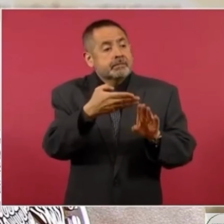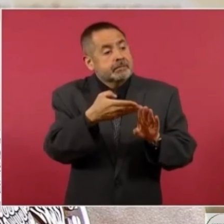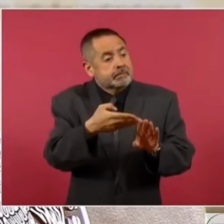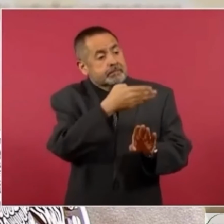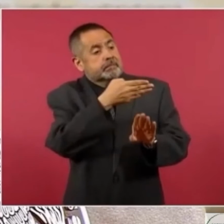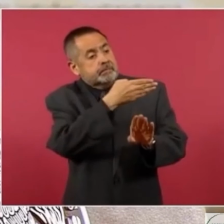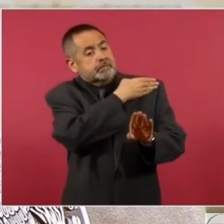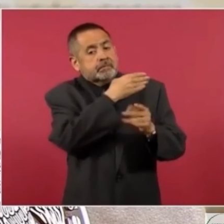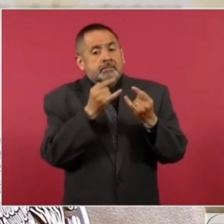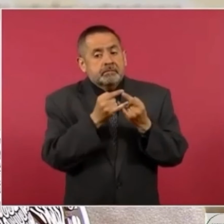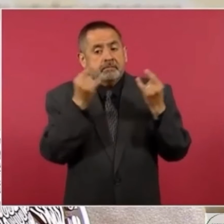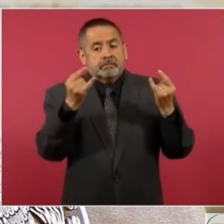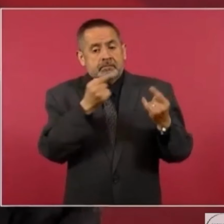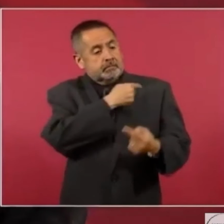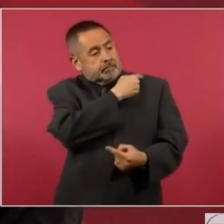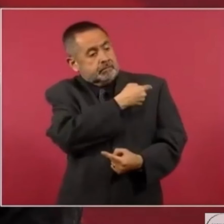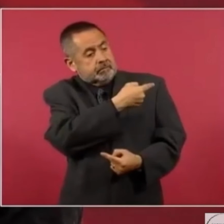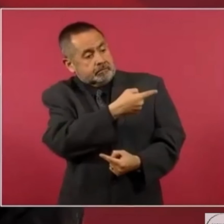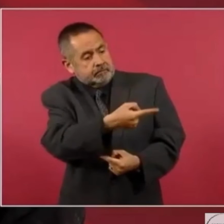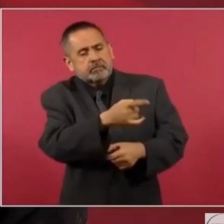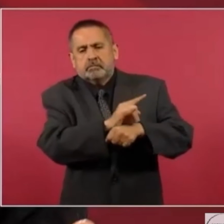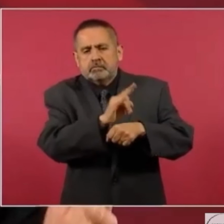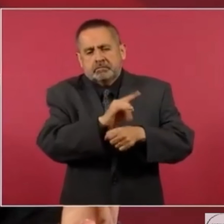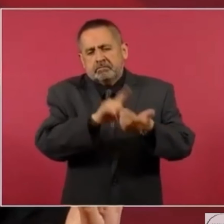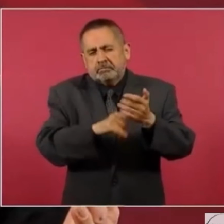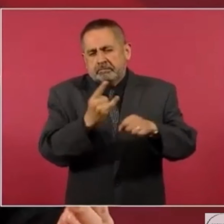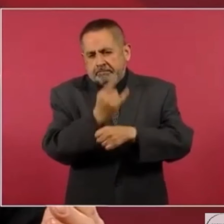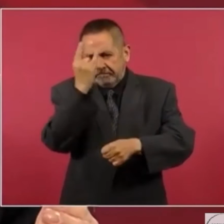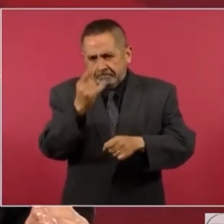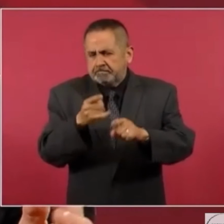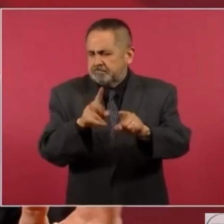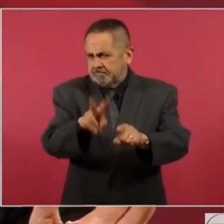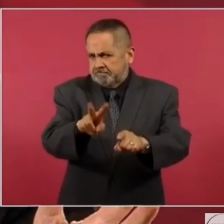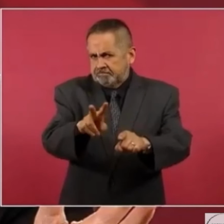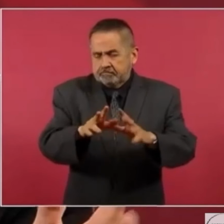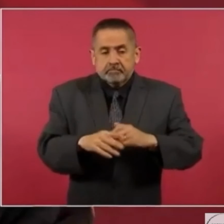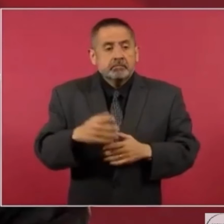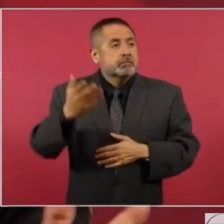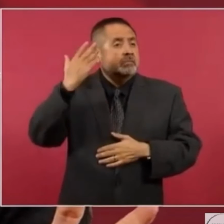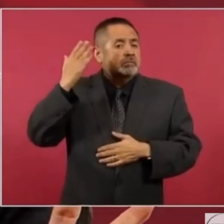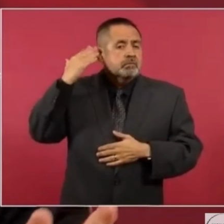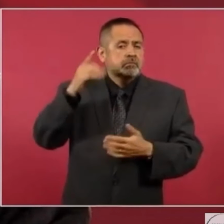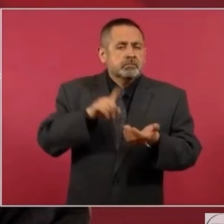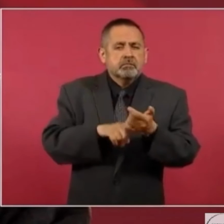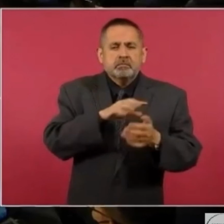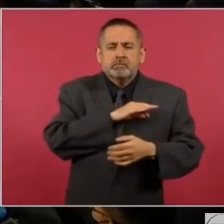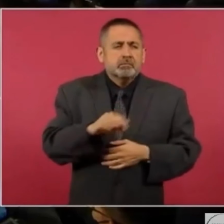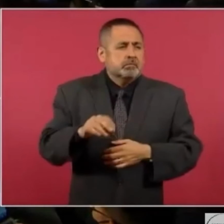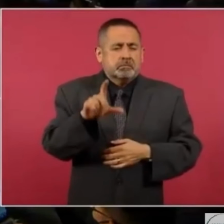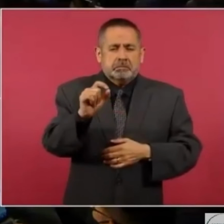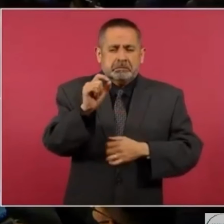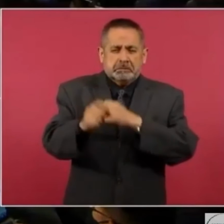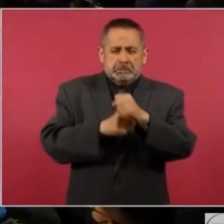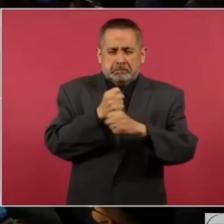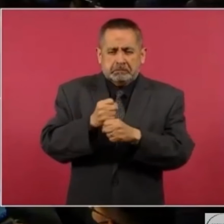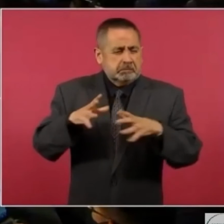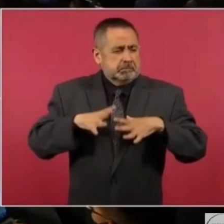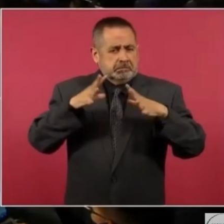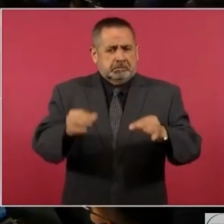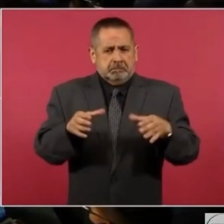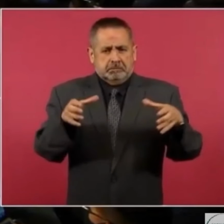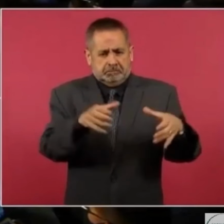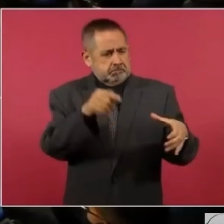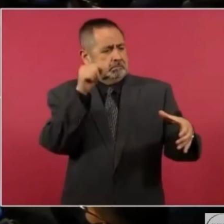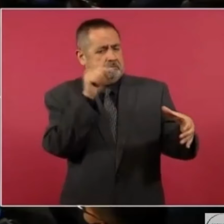este momento trabajando. Efectivamente, esta dirección fue creada hace casi 2 décadas y en